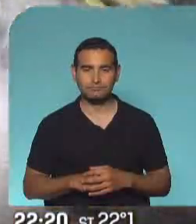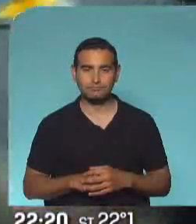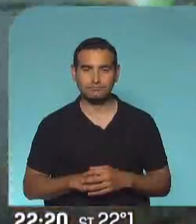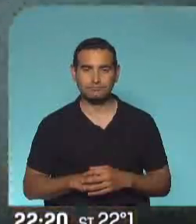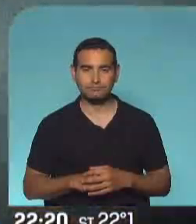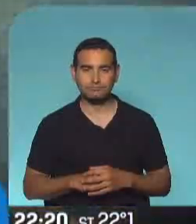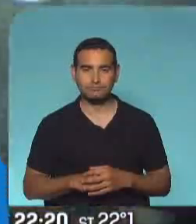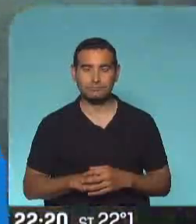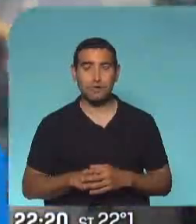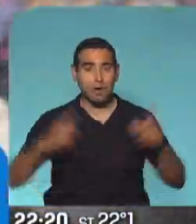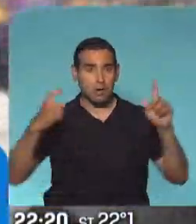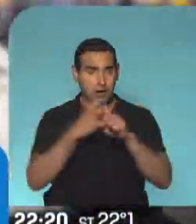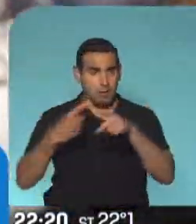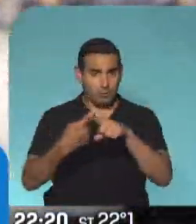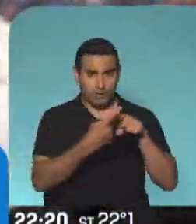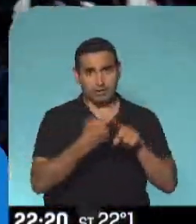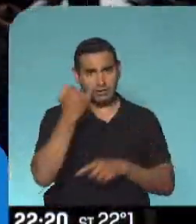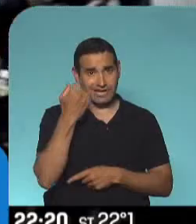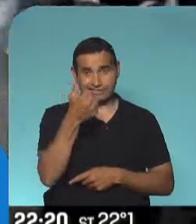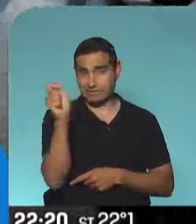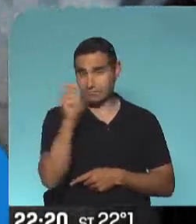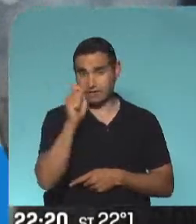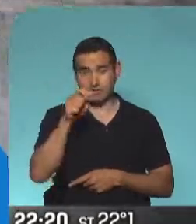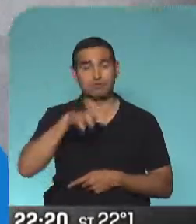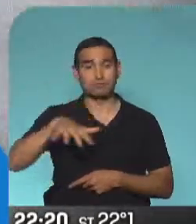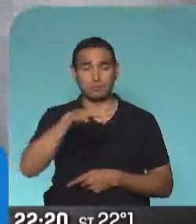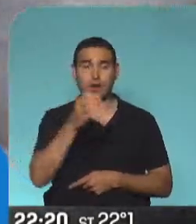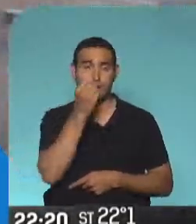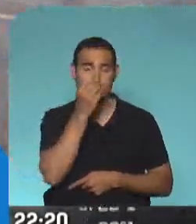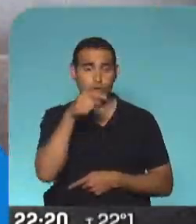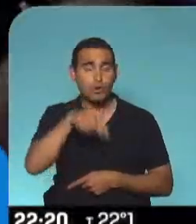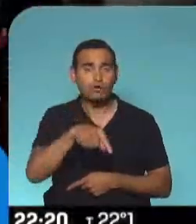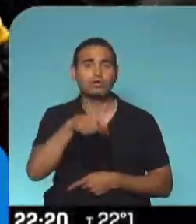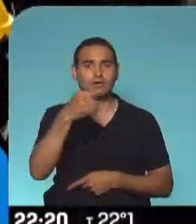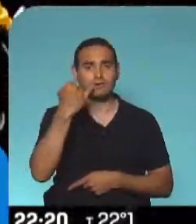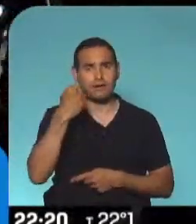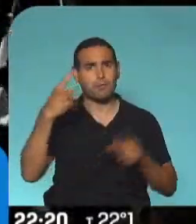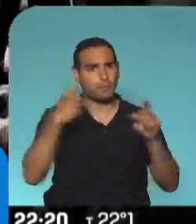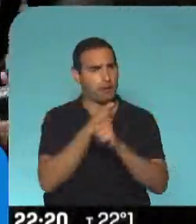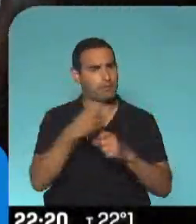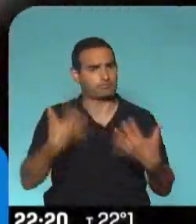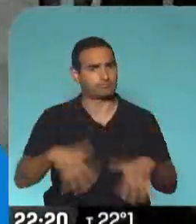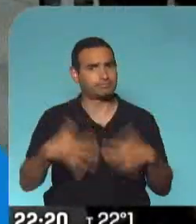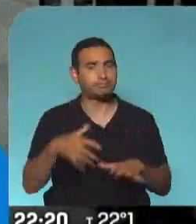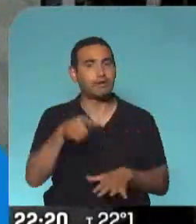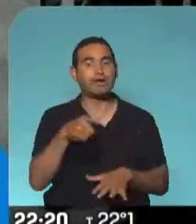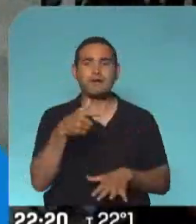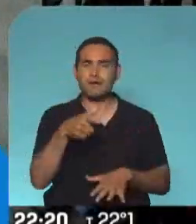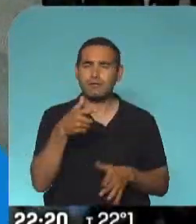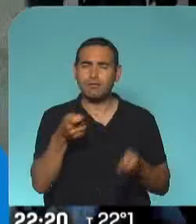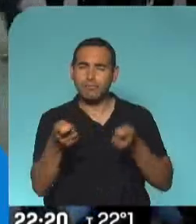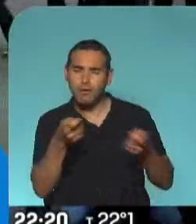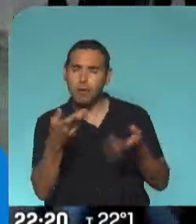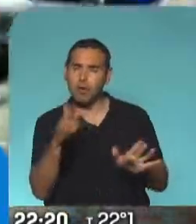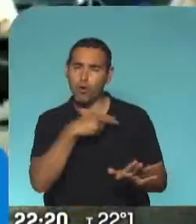La aguda crisis política que atraviesa desde hace 6 meses el enclave autónomo de Hong Kong se convirtió en un problema mayor y en gran medida inmanejable